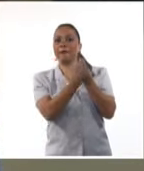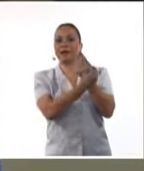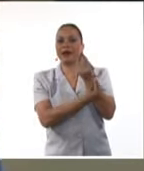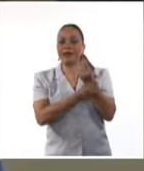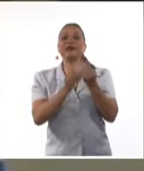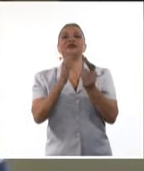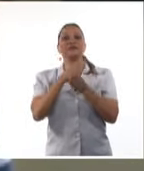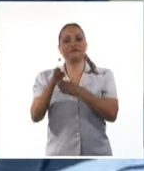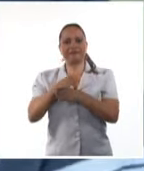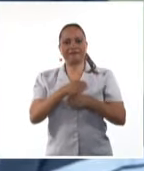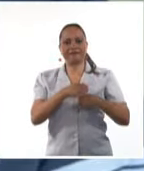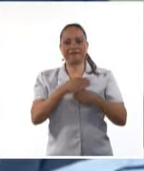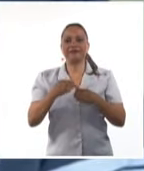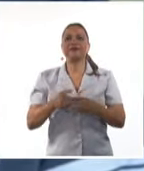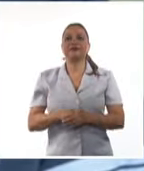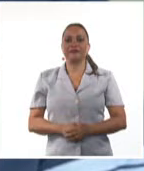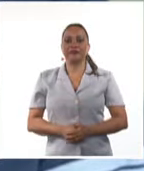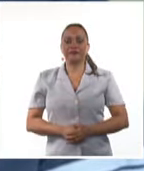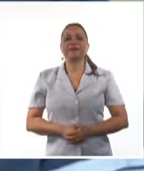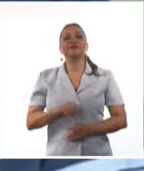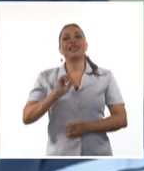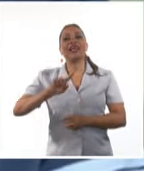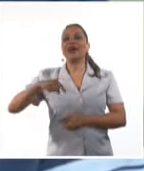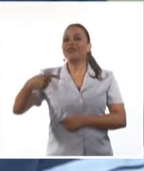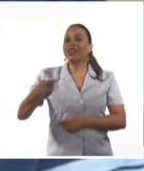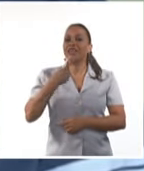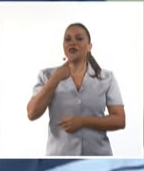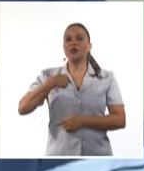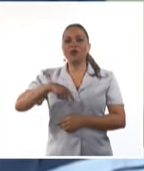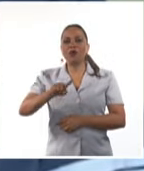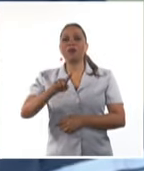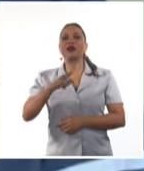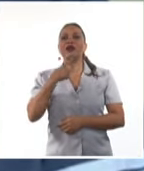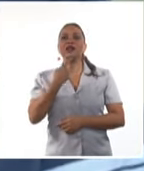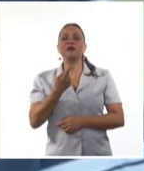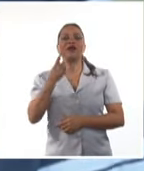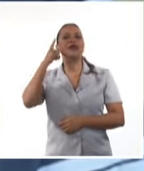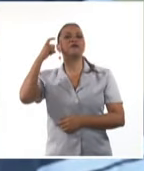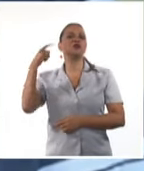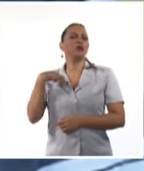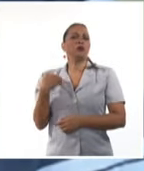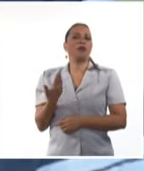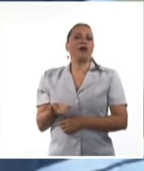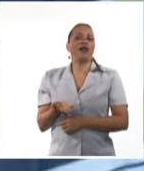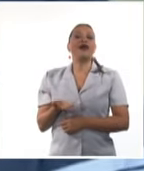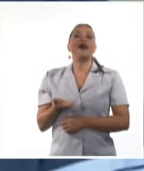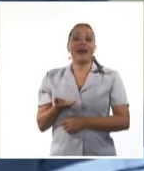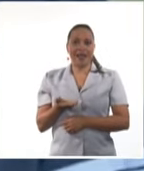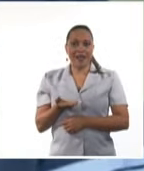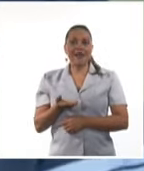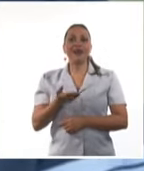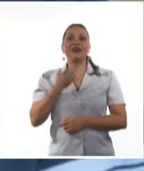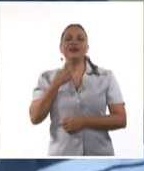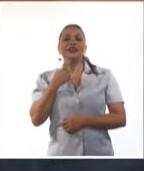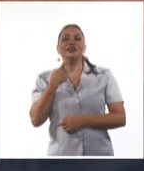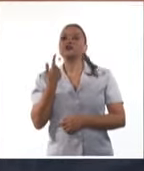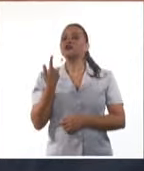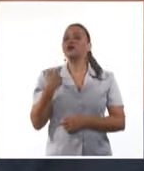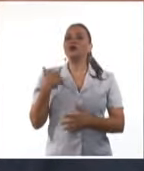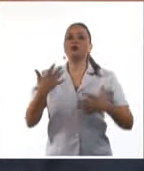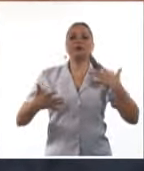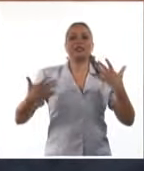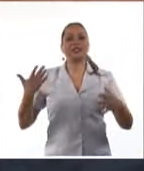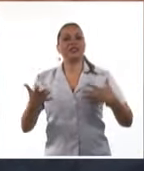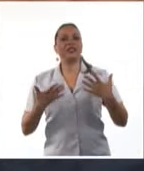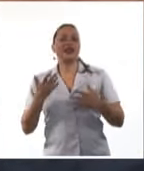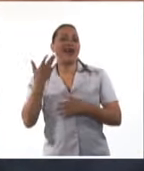cosechar en una finca. Y cada vez que yo tenía mi oportunidad, el sueño mío era, mi entretenimiento en aquel tiempo